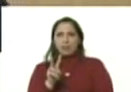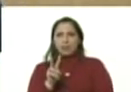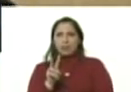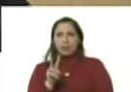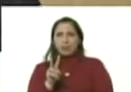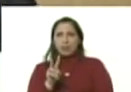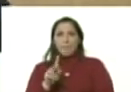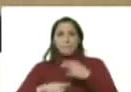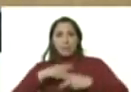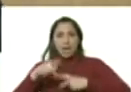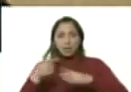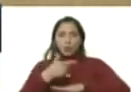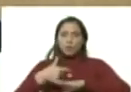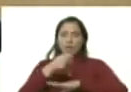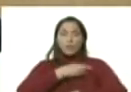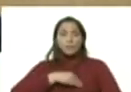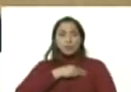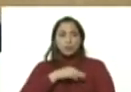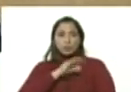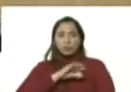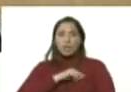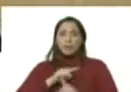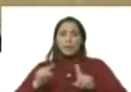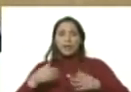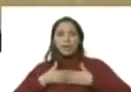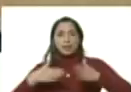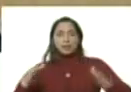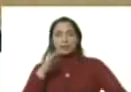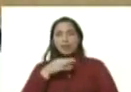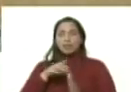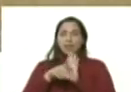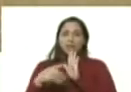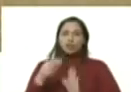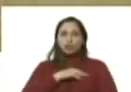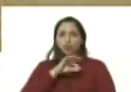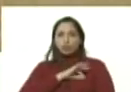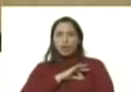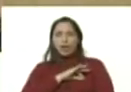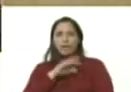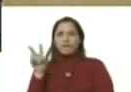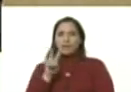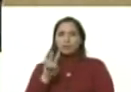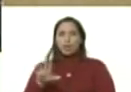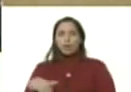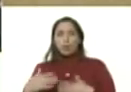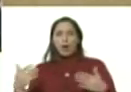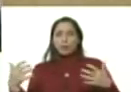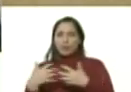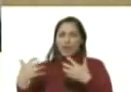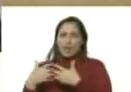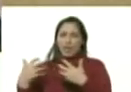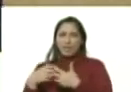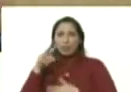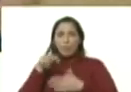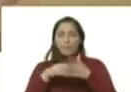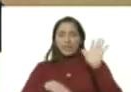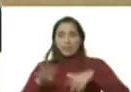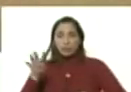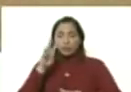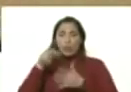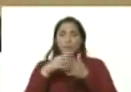gobierno, las misiones sociales para garantizar los derechos sociales de los venezolanos. Cuando las guarimbas 2014-2017,